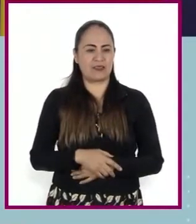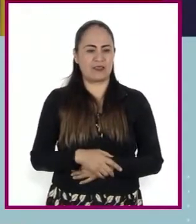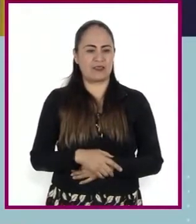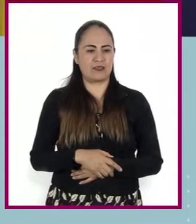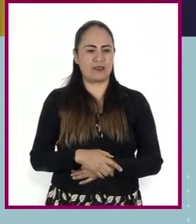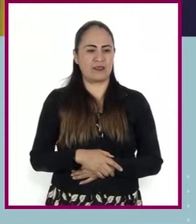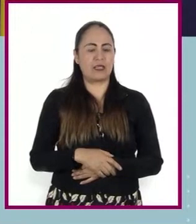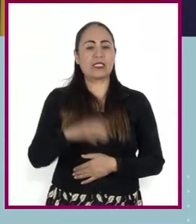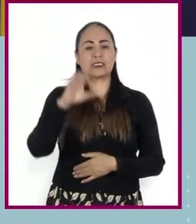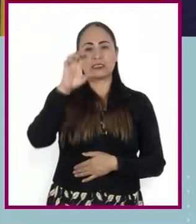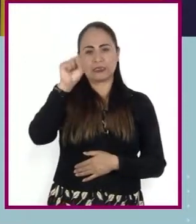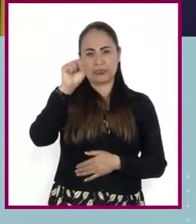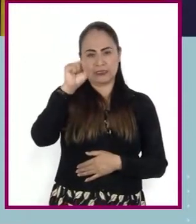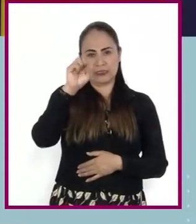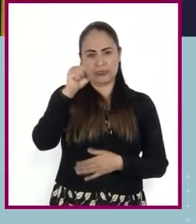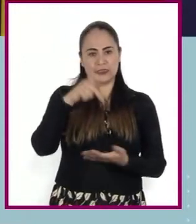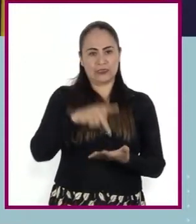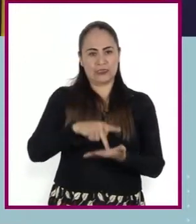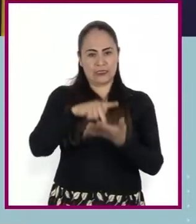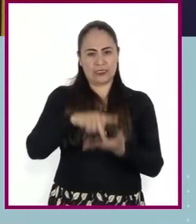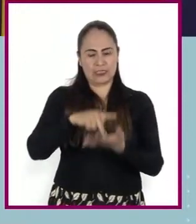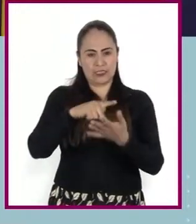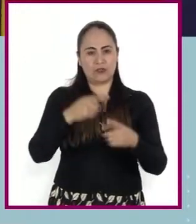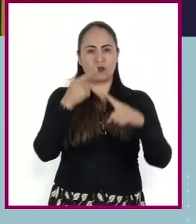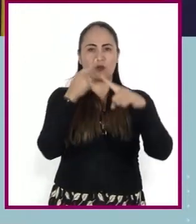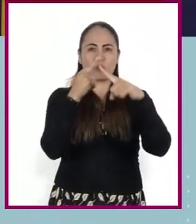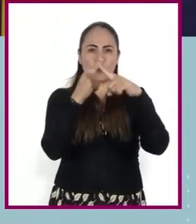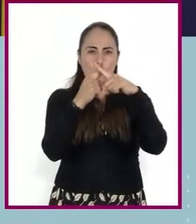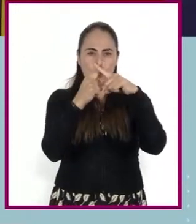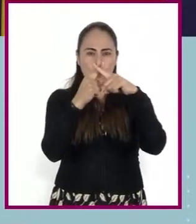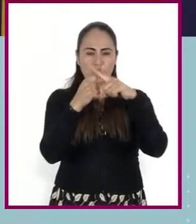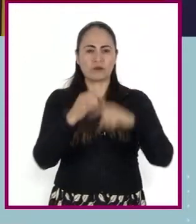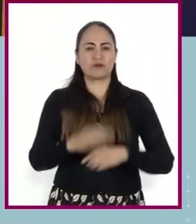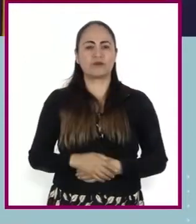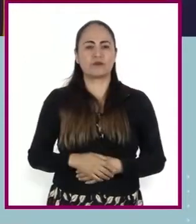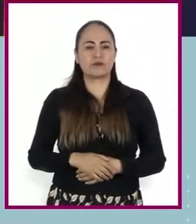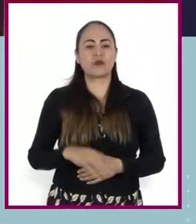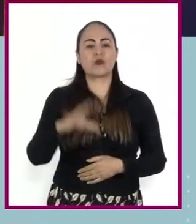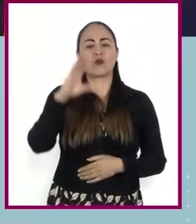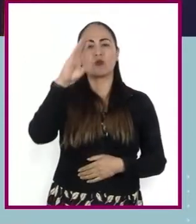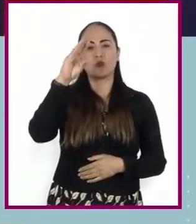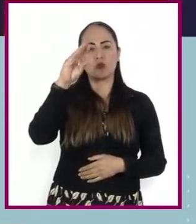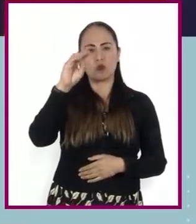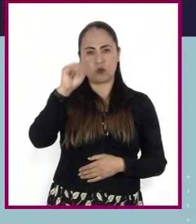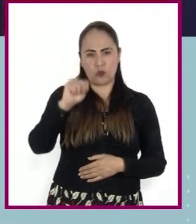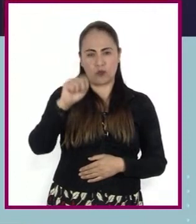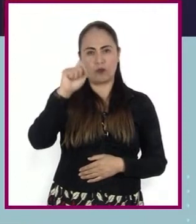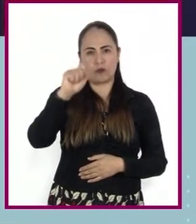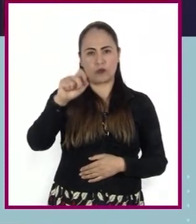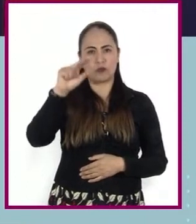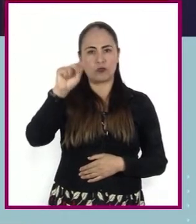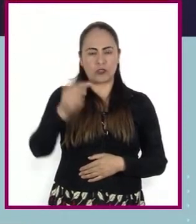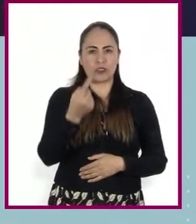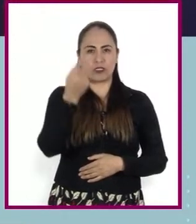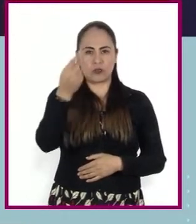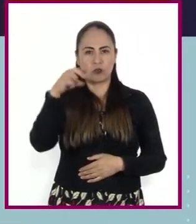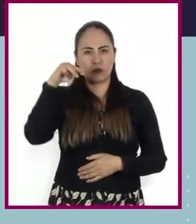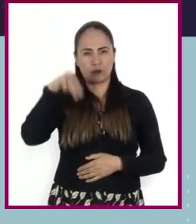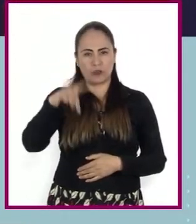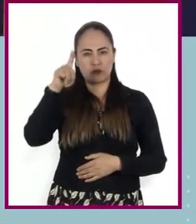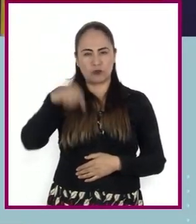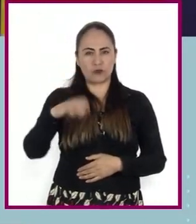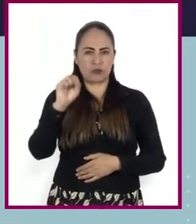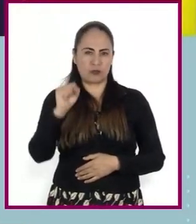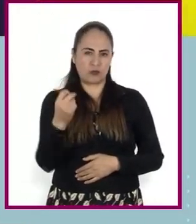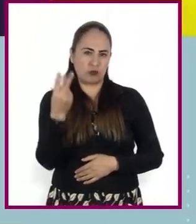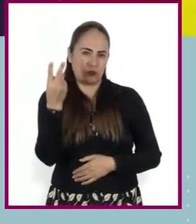es de 60 kilogramos, la multiplico por 9.81 metros sobre segundos al